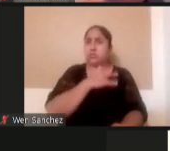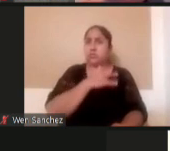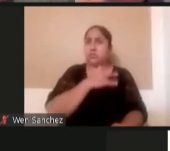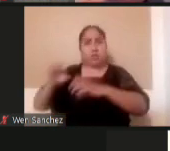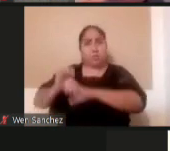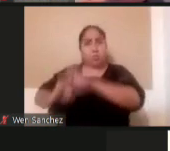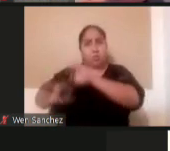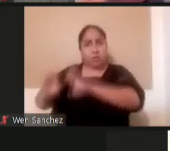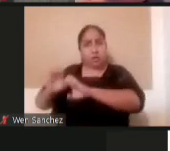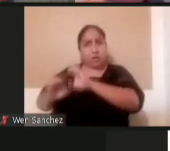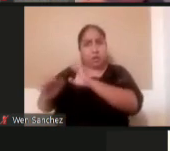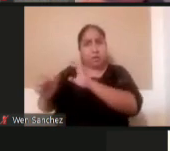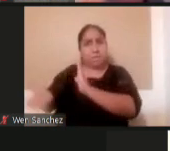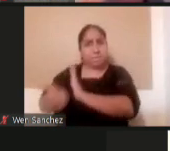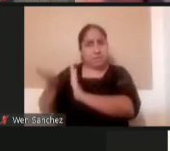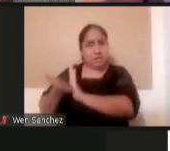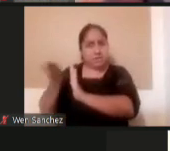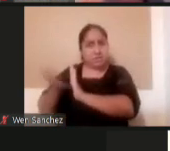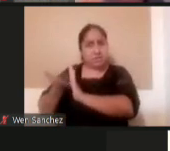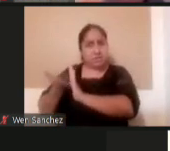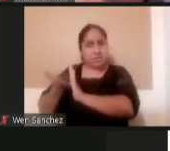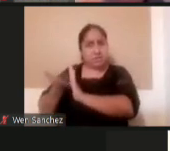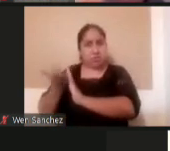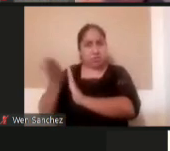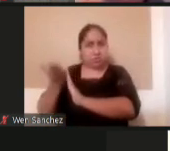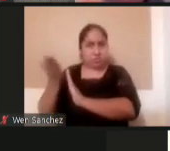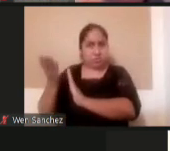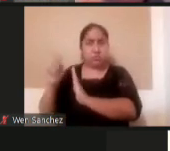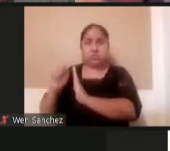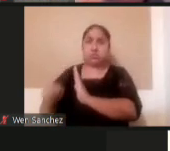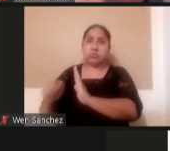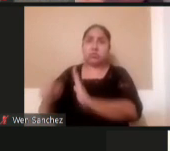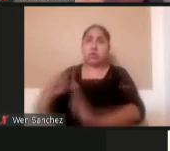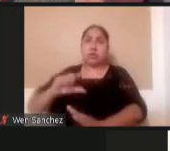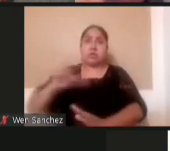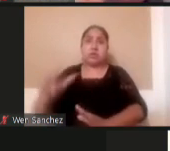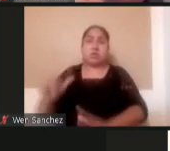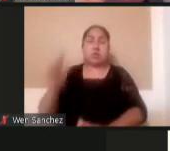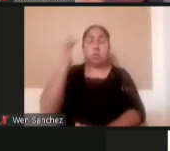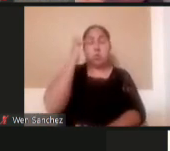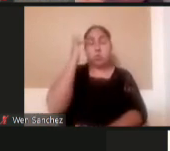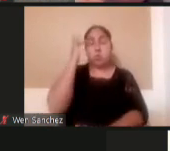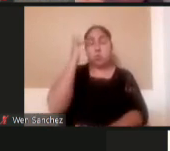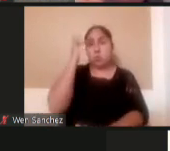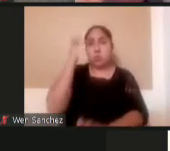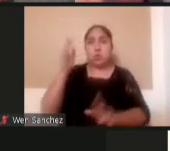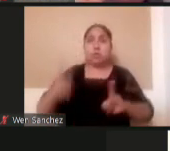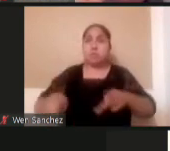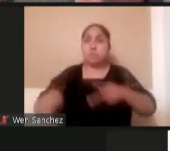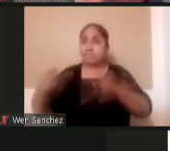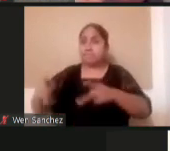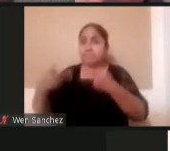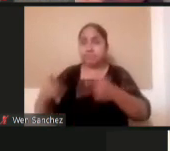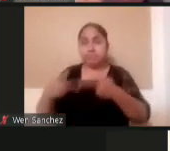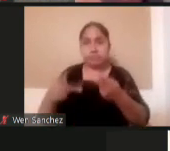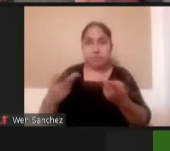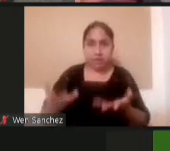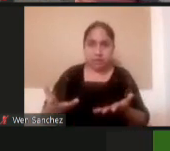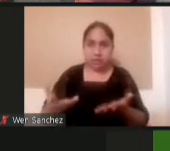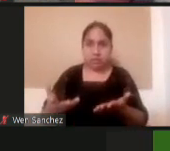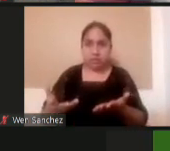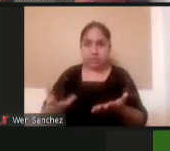a los compradores del desabasto de dos servicios básicos muy importantes y en cambio ofertan fraccionamientos con gimnasio